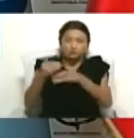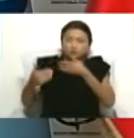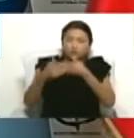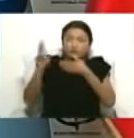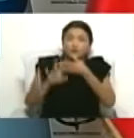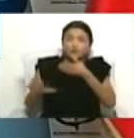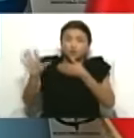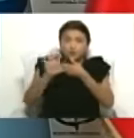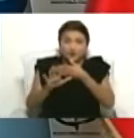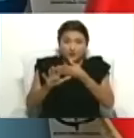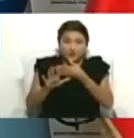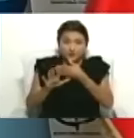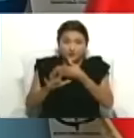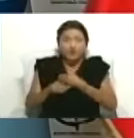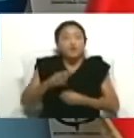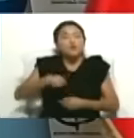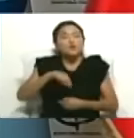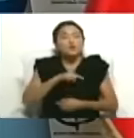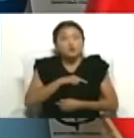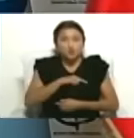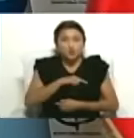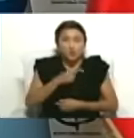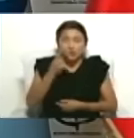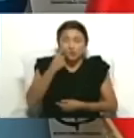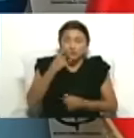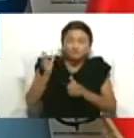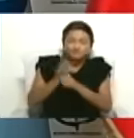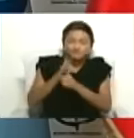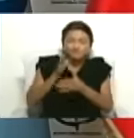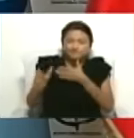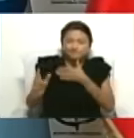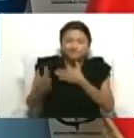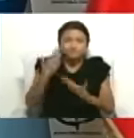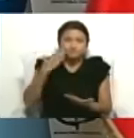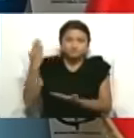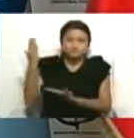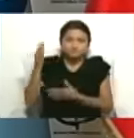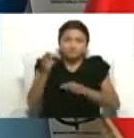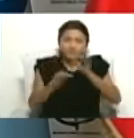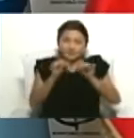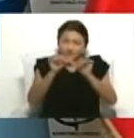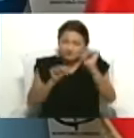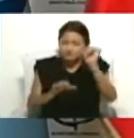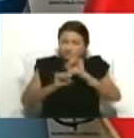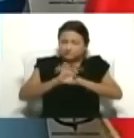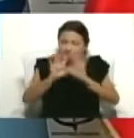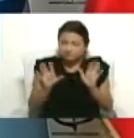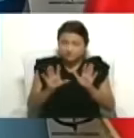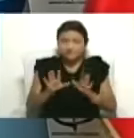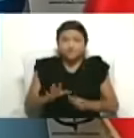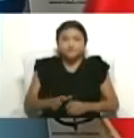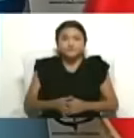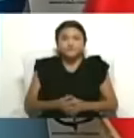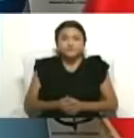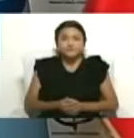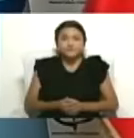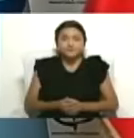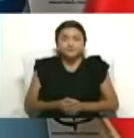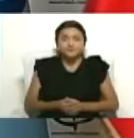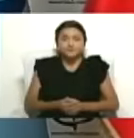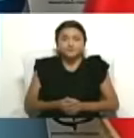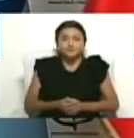Venezuela, hemos encontrado los siguientes hallazgos. Y yo quiero igualmente